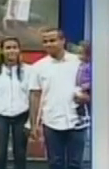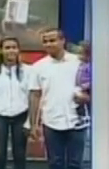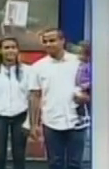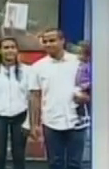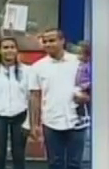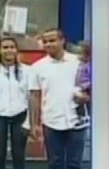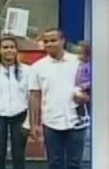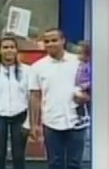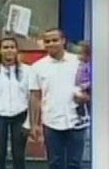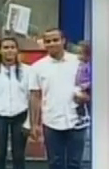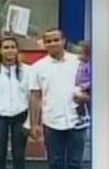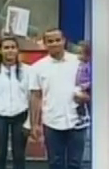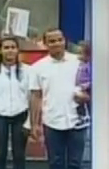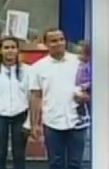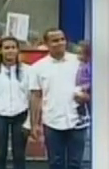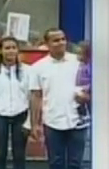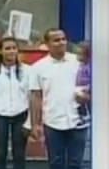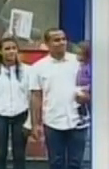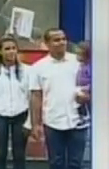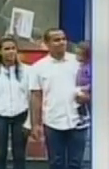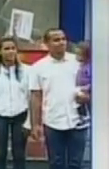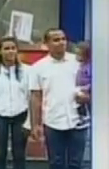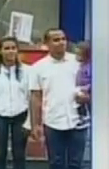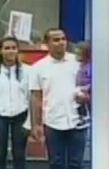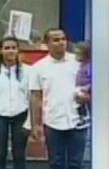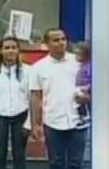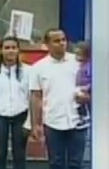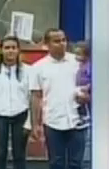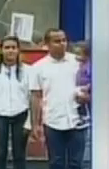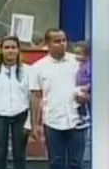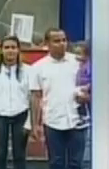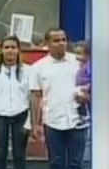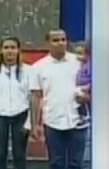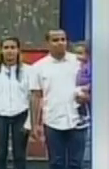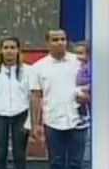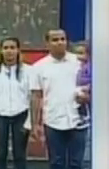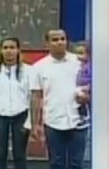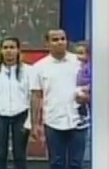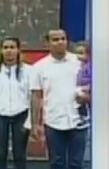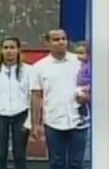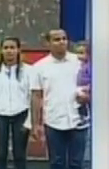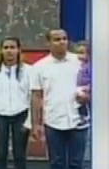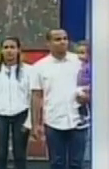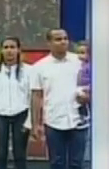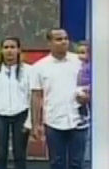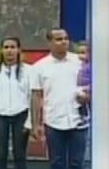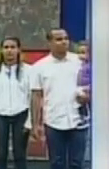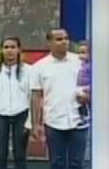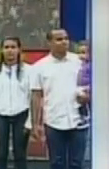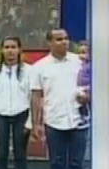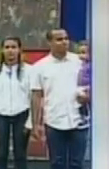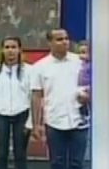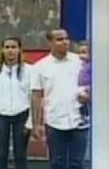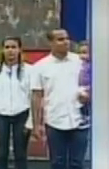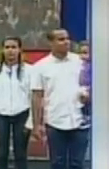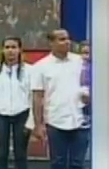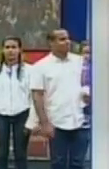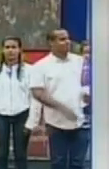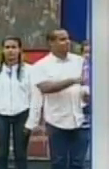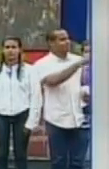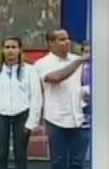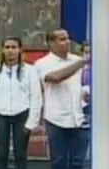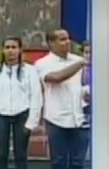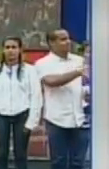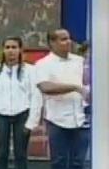venezolana. Pero ya inició el proceso de la regionalización del plan Chamba Juvenil. Para revisarlo estado por estado, hemos estado conversando